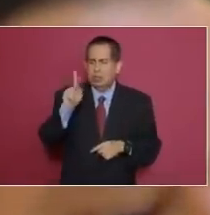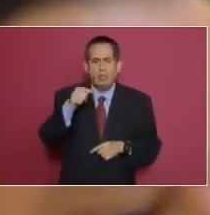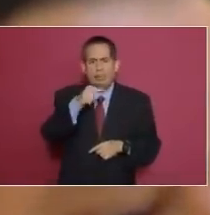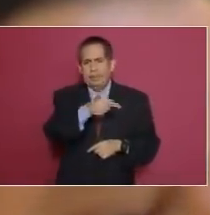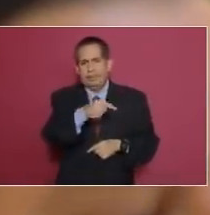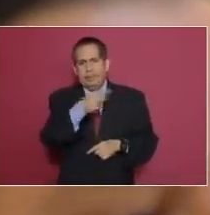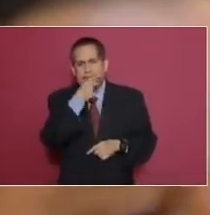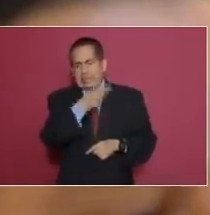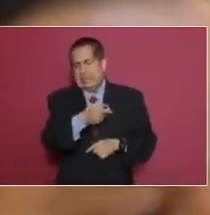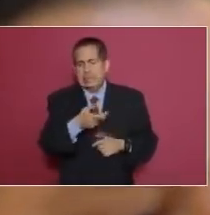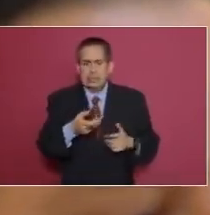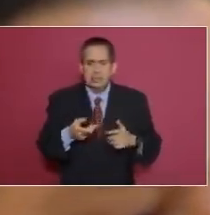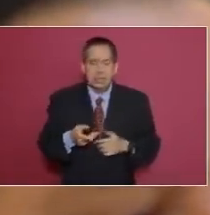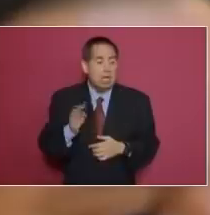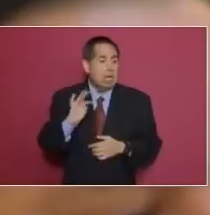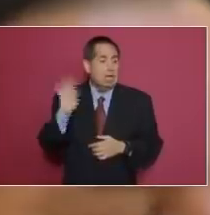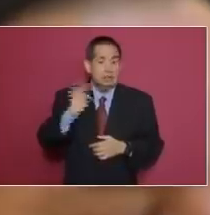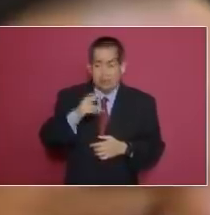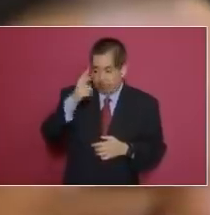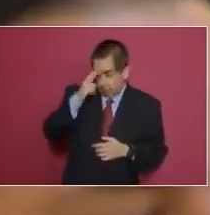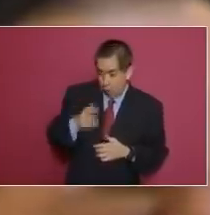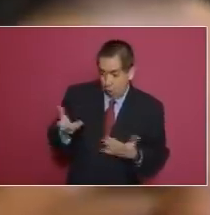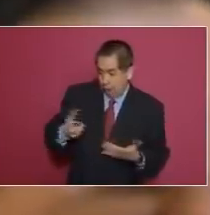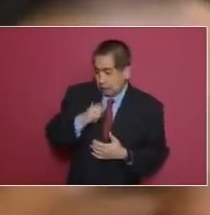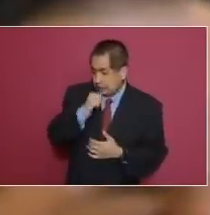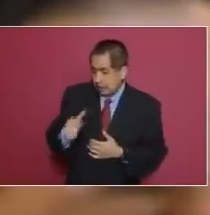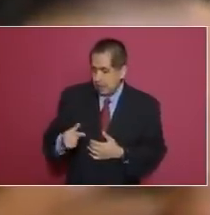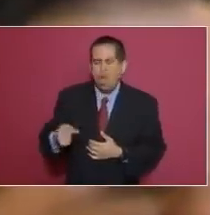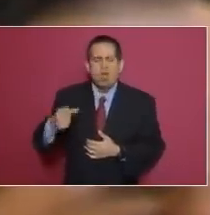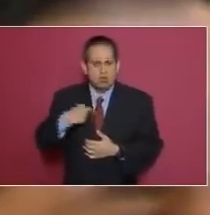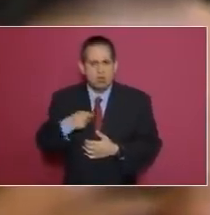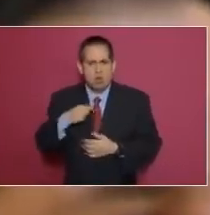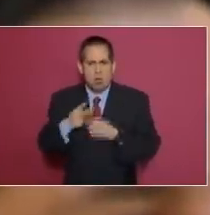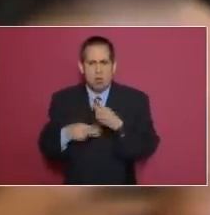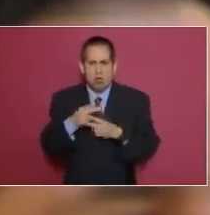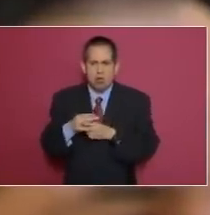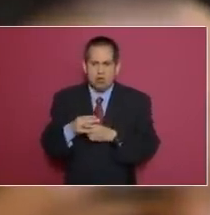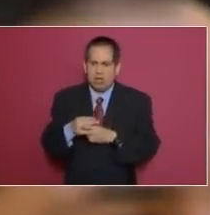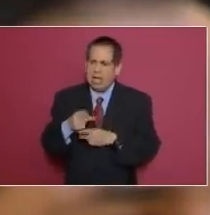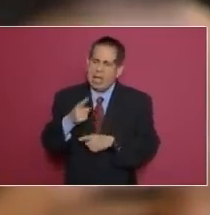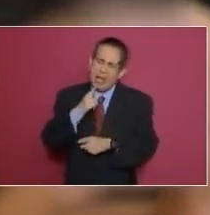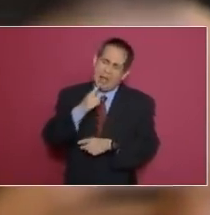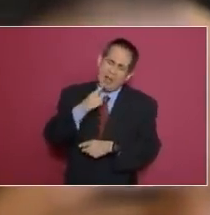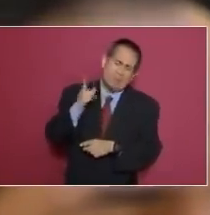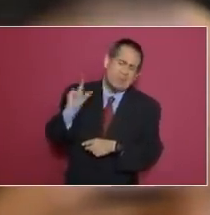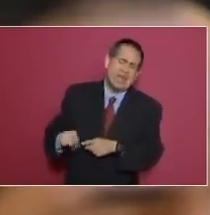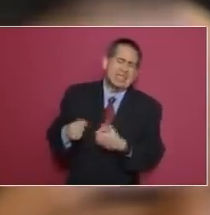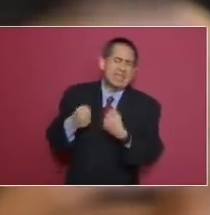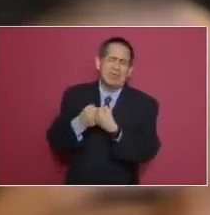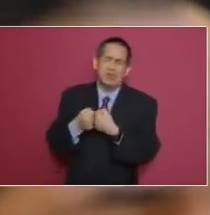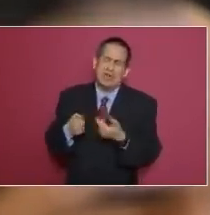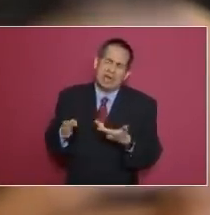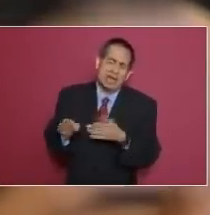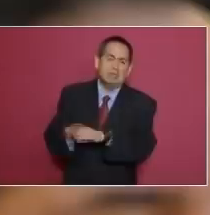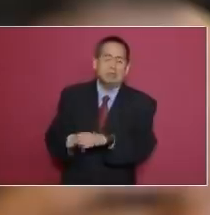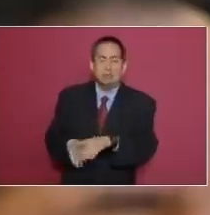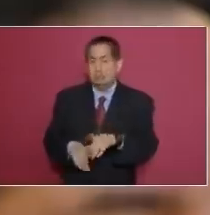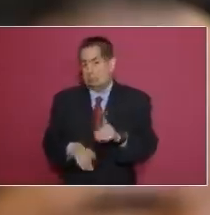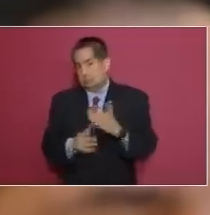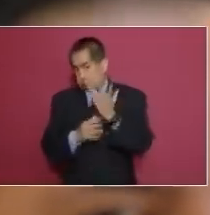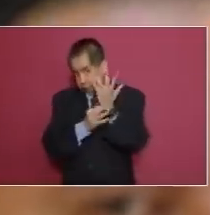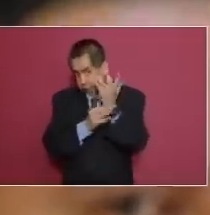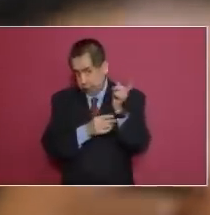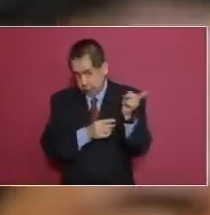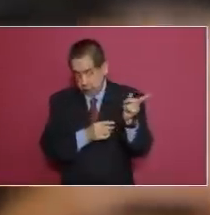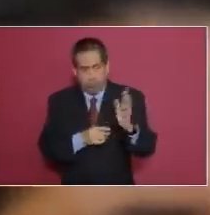relacionado, dice él, que si México no hace nada, él cerrará la maldita frontera, así lo expresó. Y preguntarle